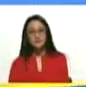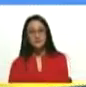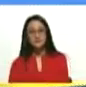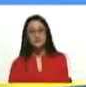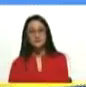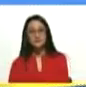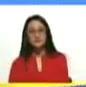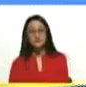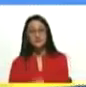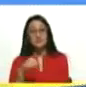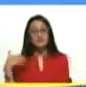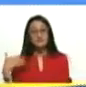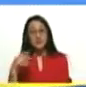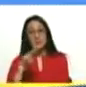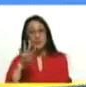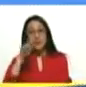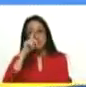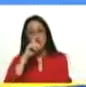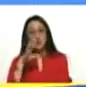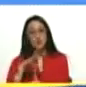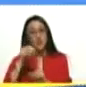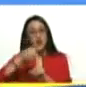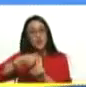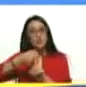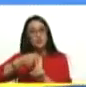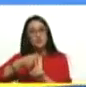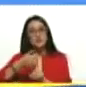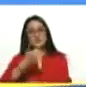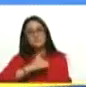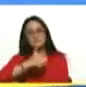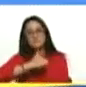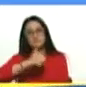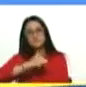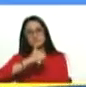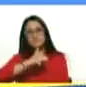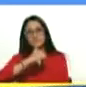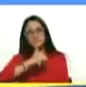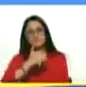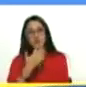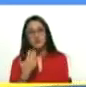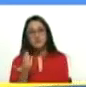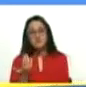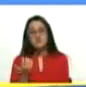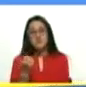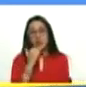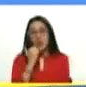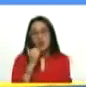Y en estos 24 años hemos dado todas las batallas que nos ha tocado. No nos quejamos de nada.